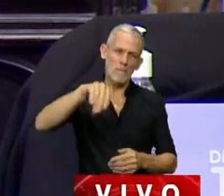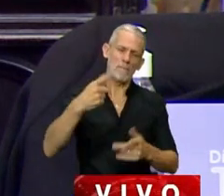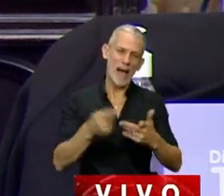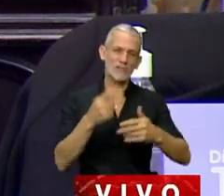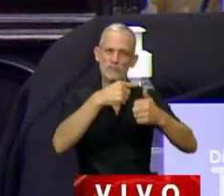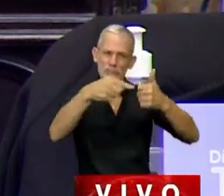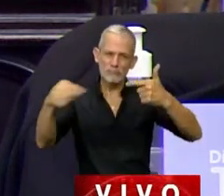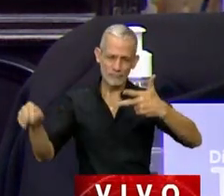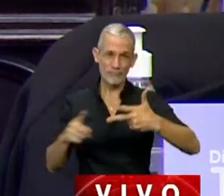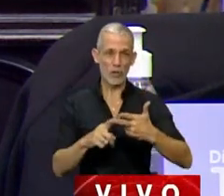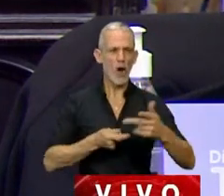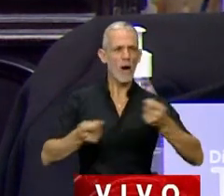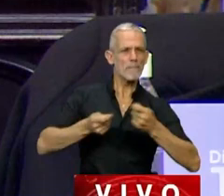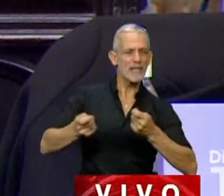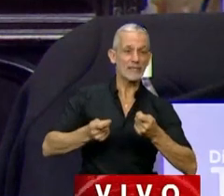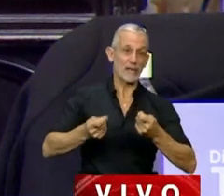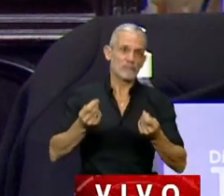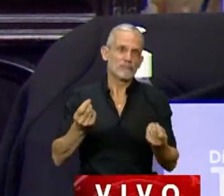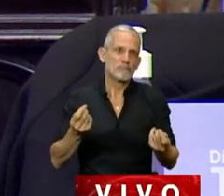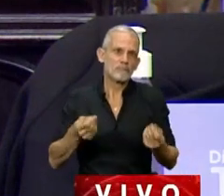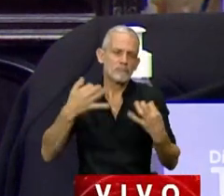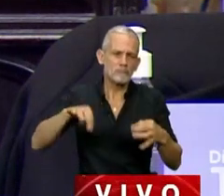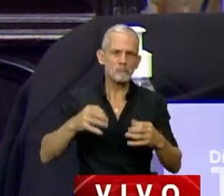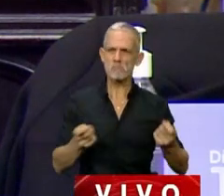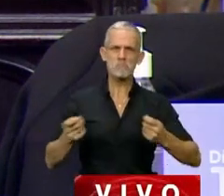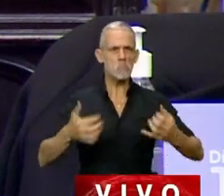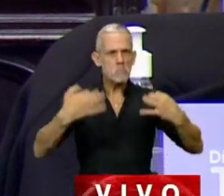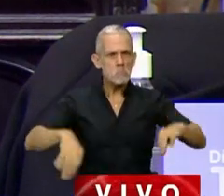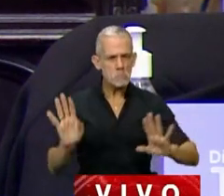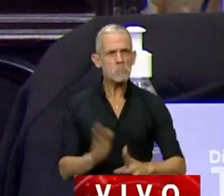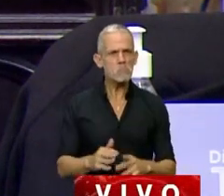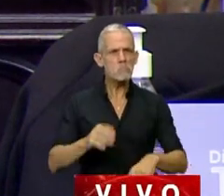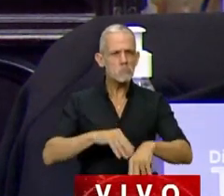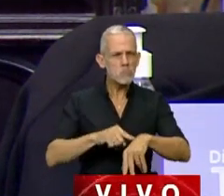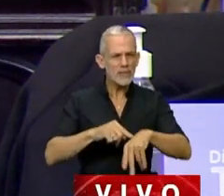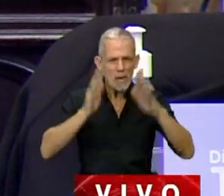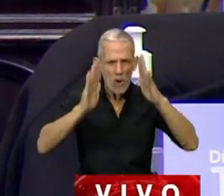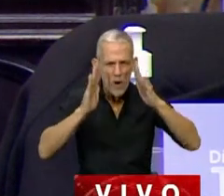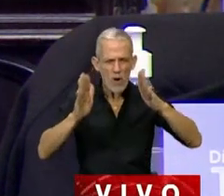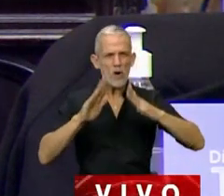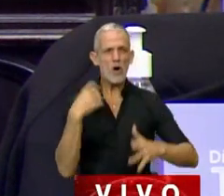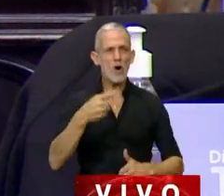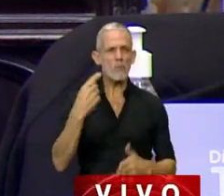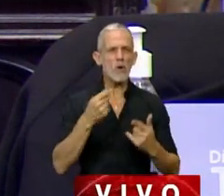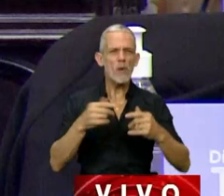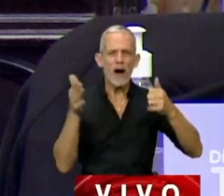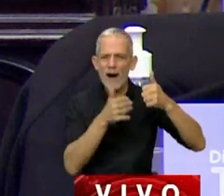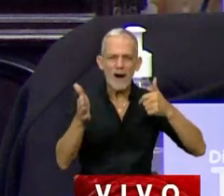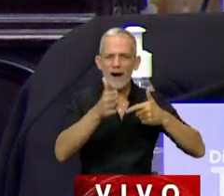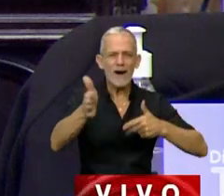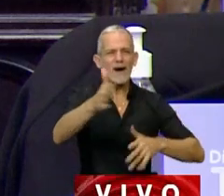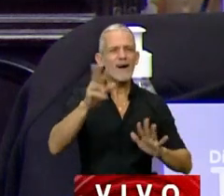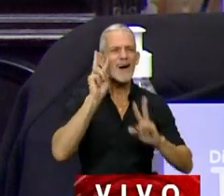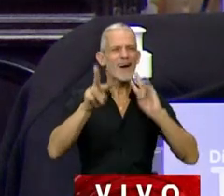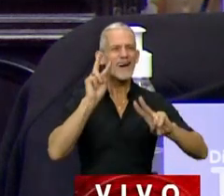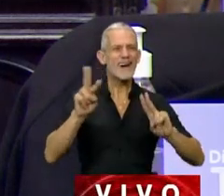todos ellos, con una administración que es realmente fantástica y que le dedica muchísimo tiempo a que podamos recorrer ese